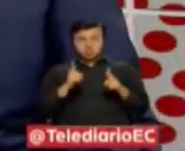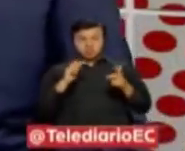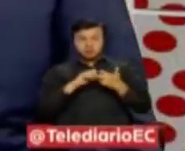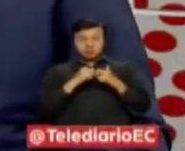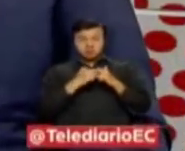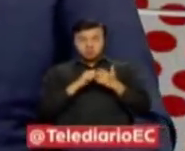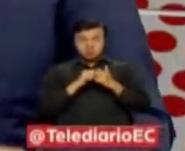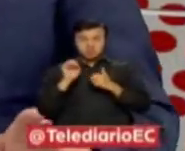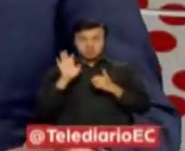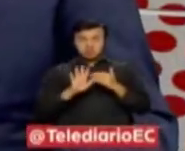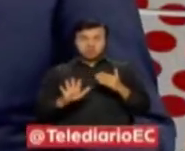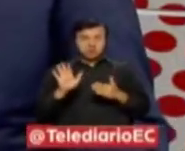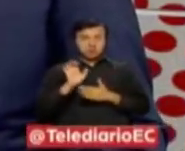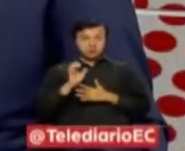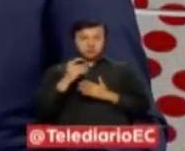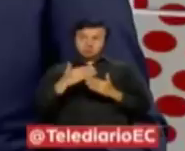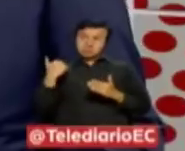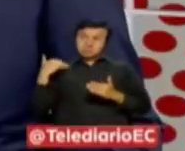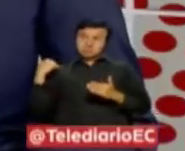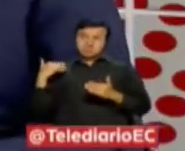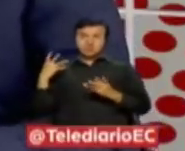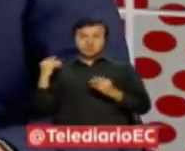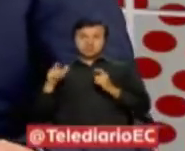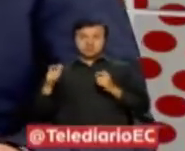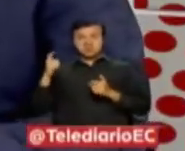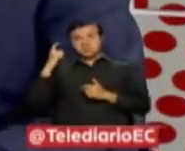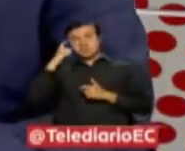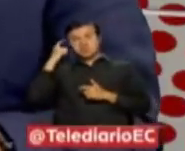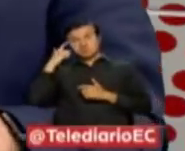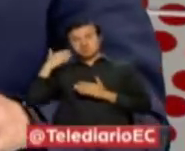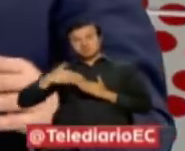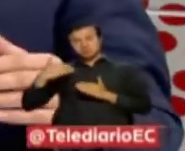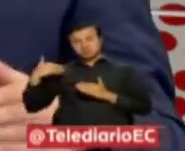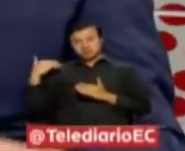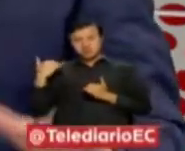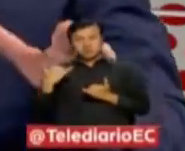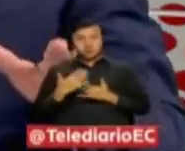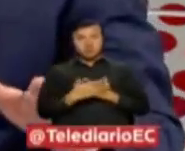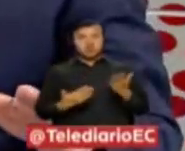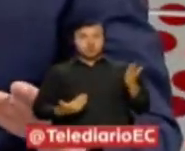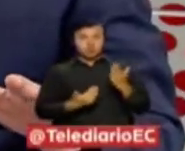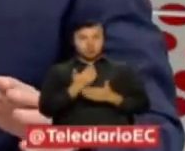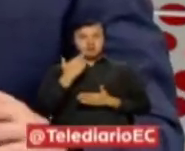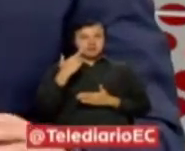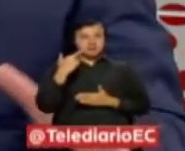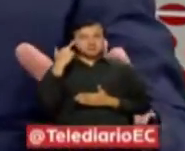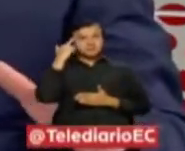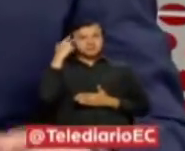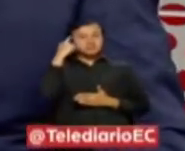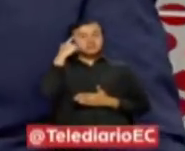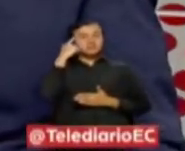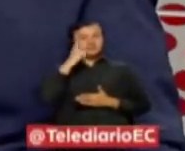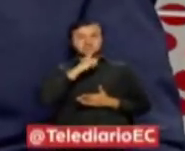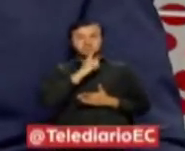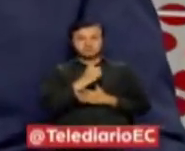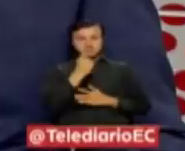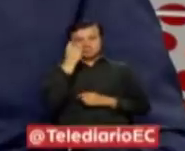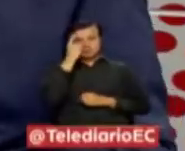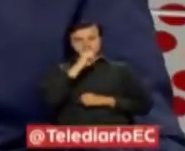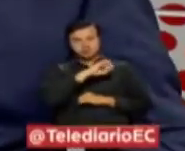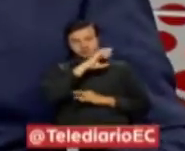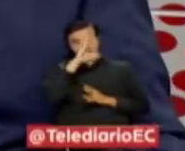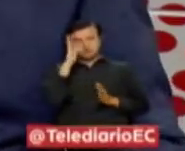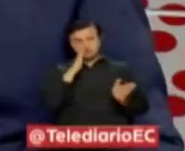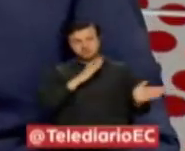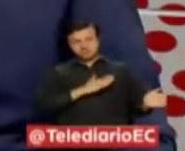problema en el país desde hace muchísimo tiempo. Probablemente ahora hay nuevas razones que explican